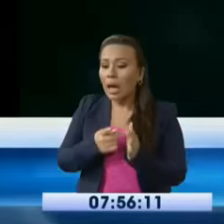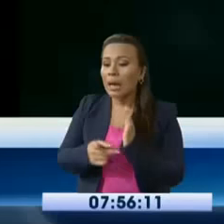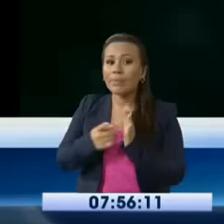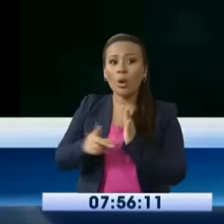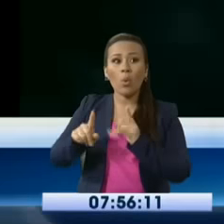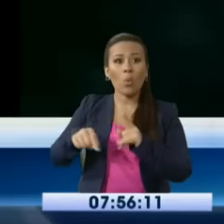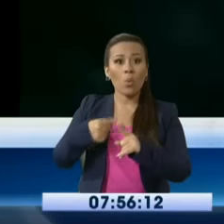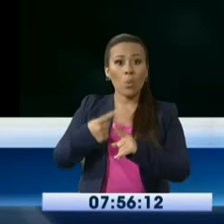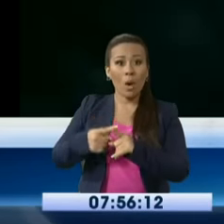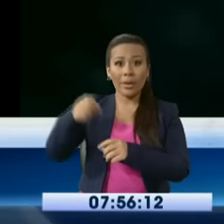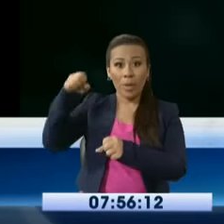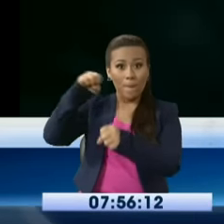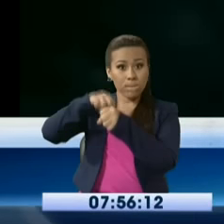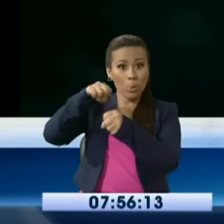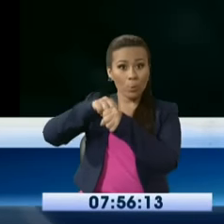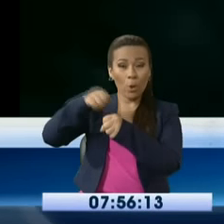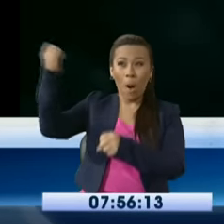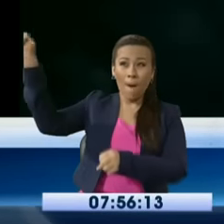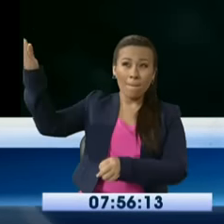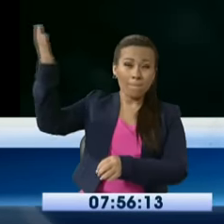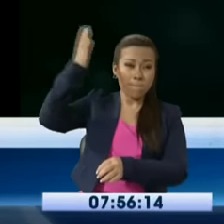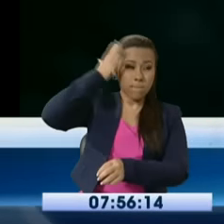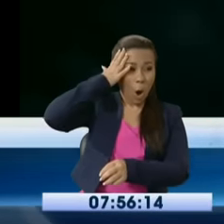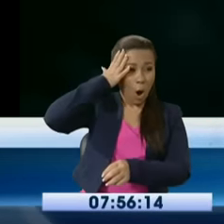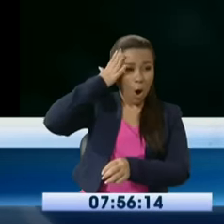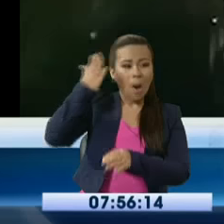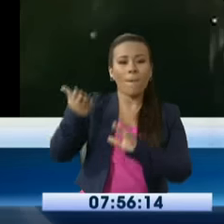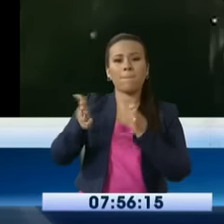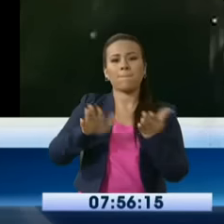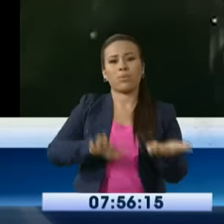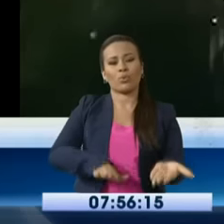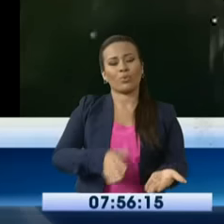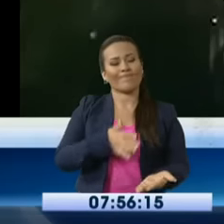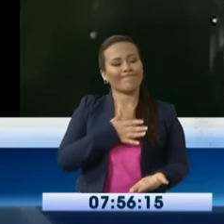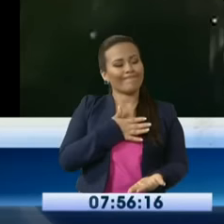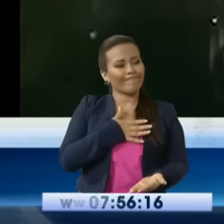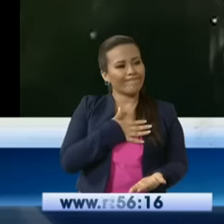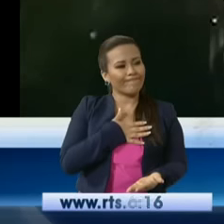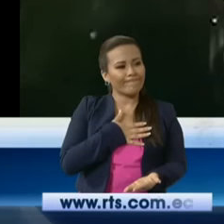salió a ver la dimensión del deslizamiento de tierra. Lamentable hecho.